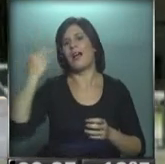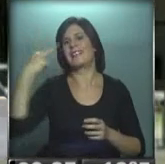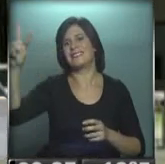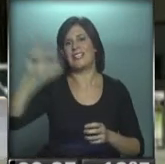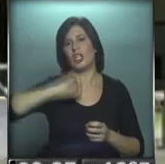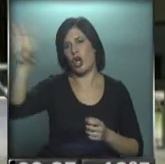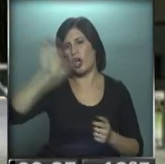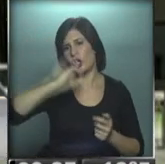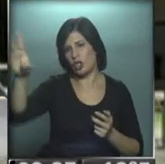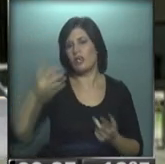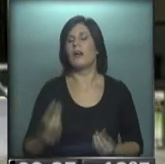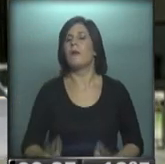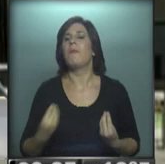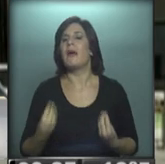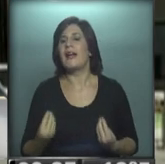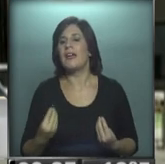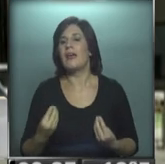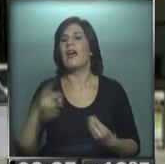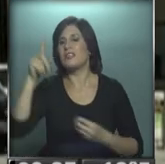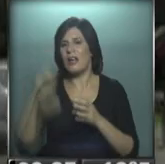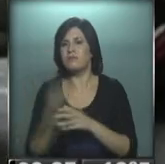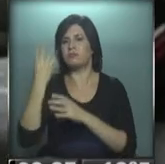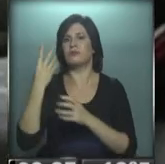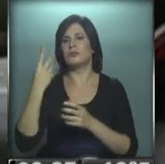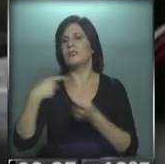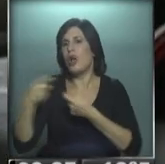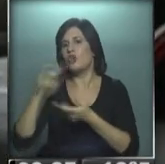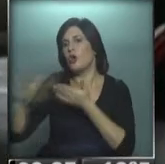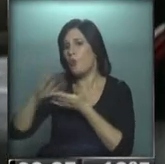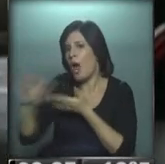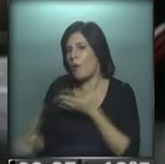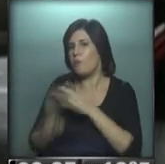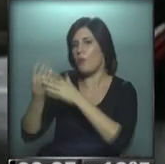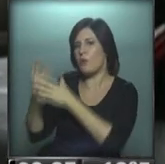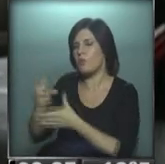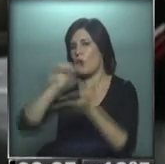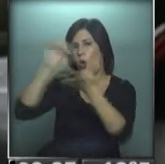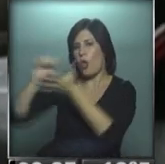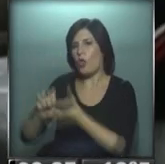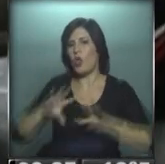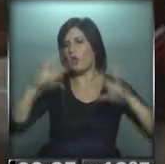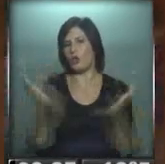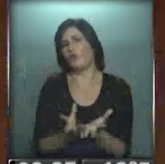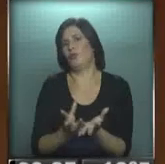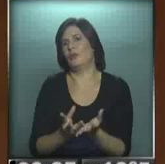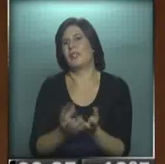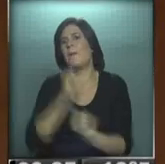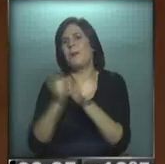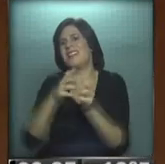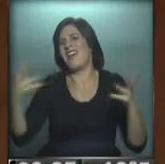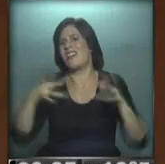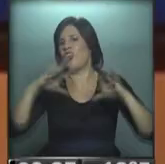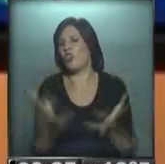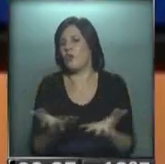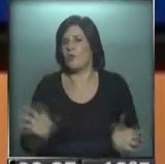para desarrollar nuevas unidades de negocio en diferentes lugares del mundo en donde opera.